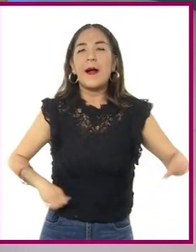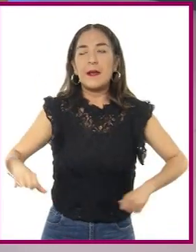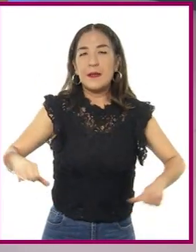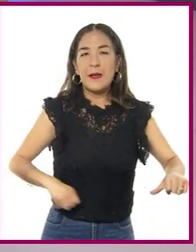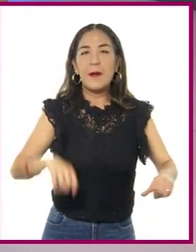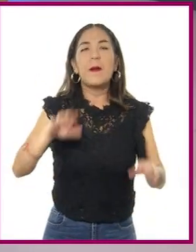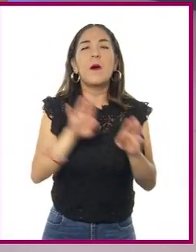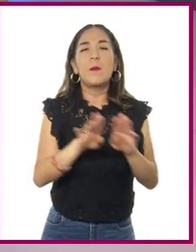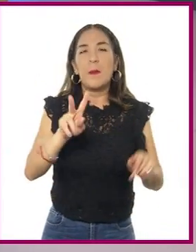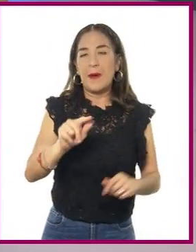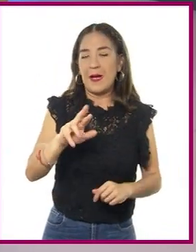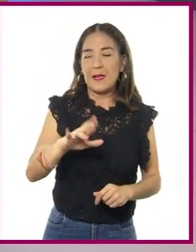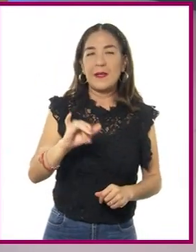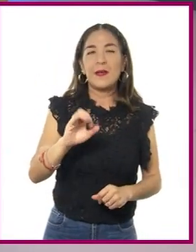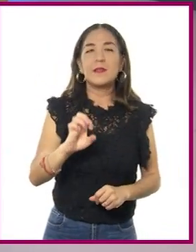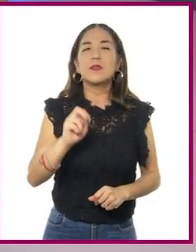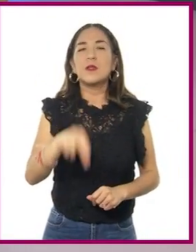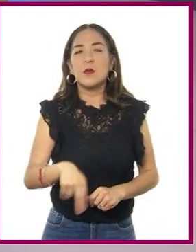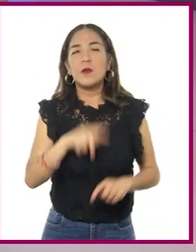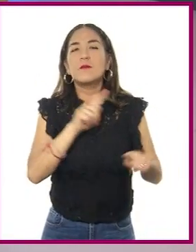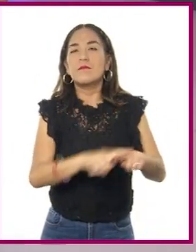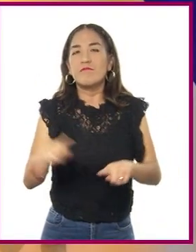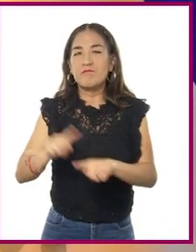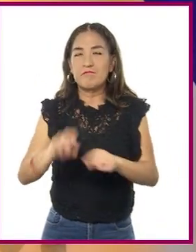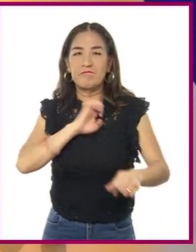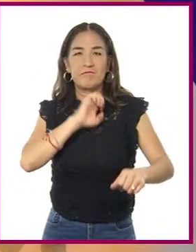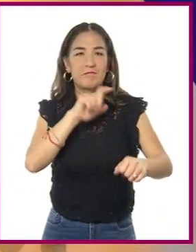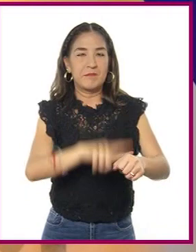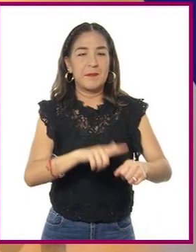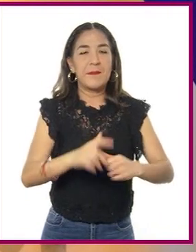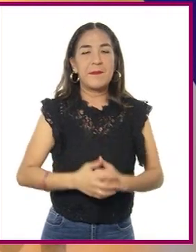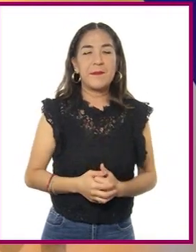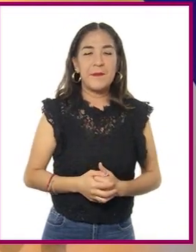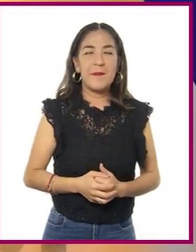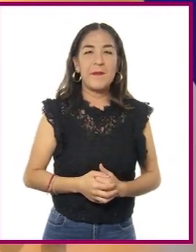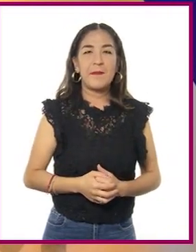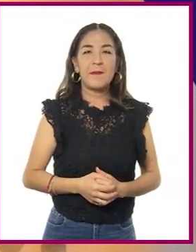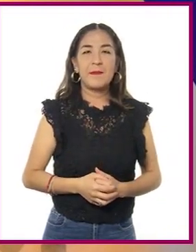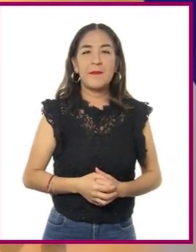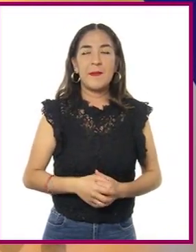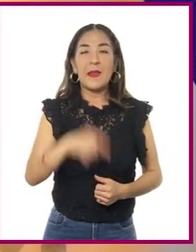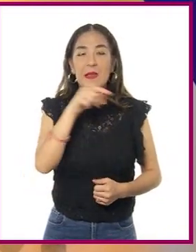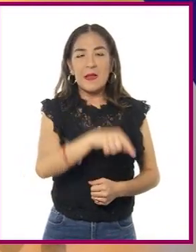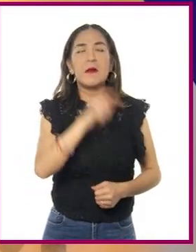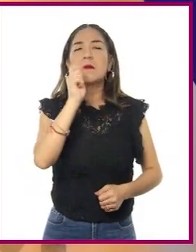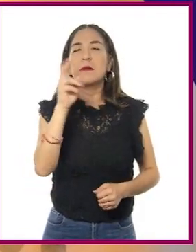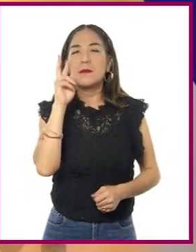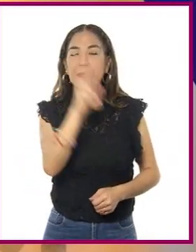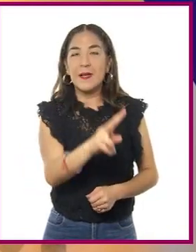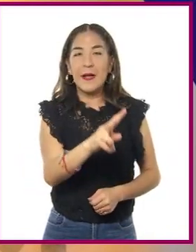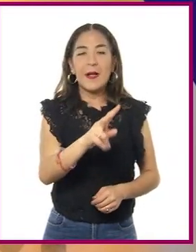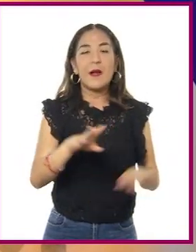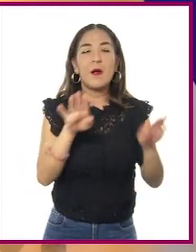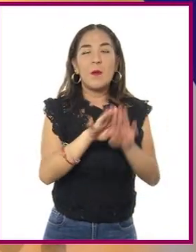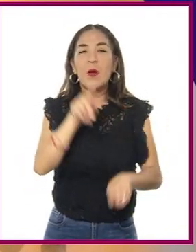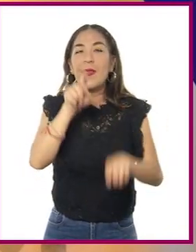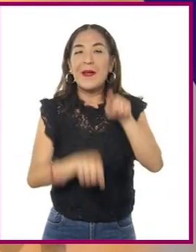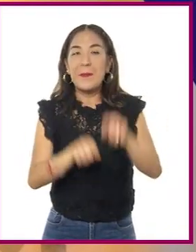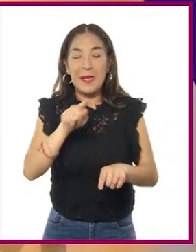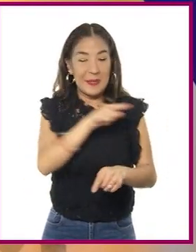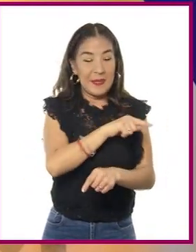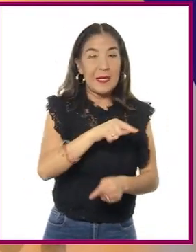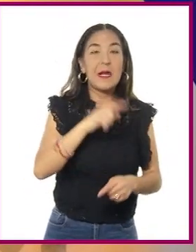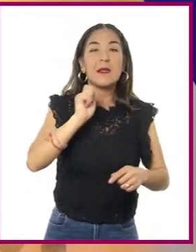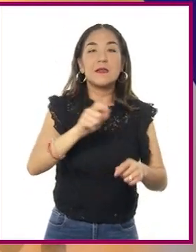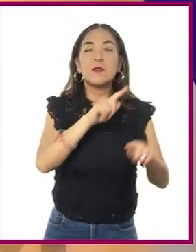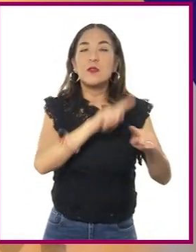variación planteadas en contextos específicos. En estas se observa la dependencia del valor de una de